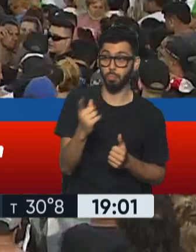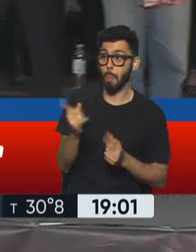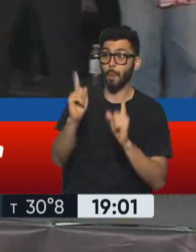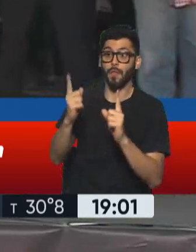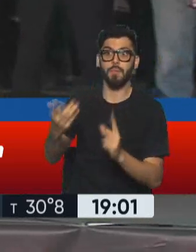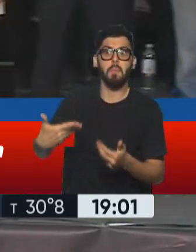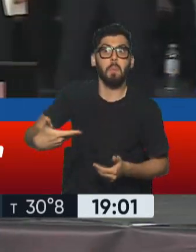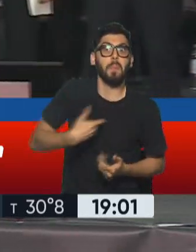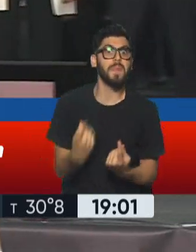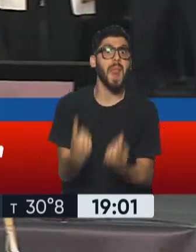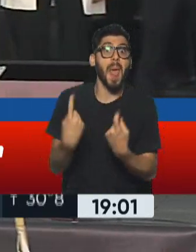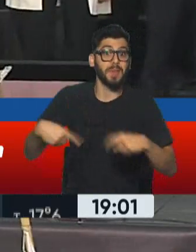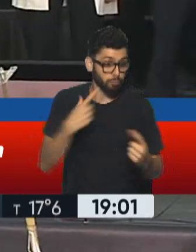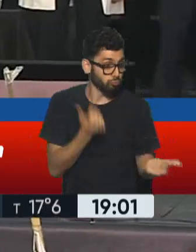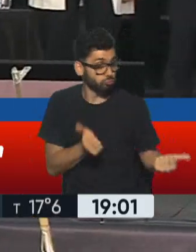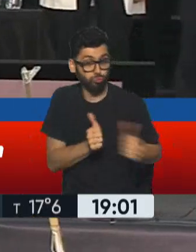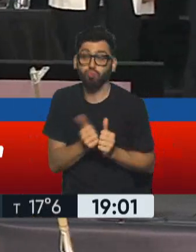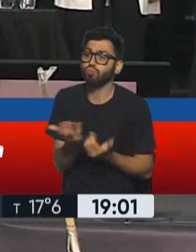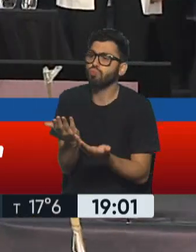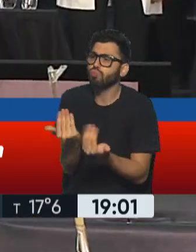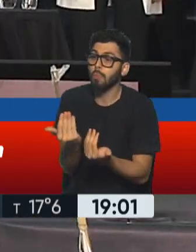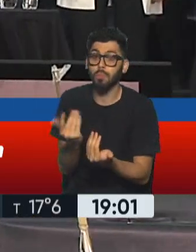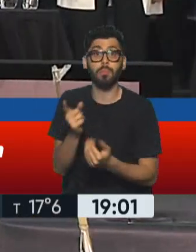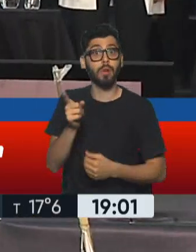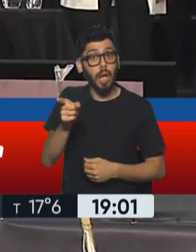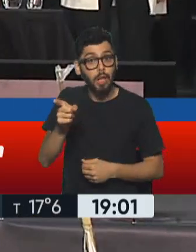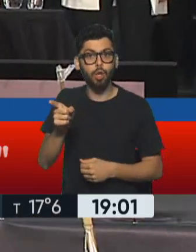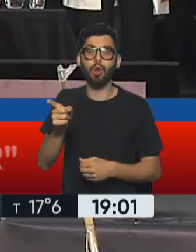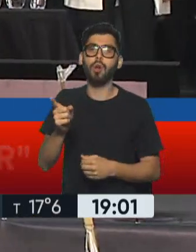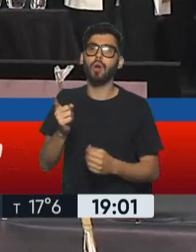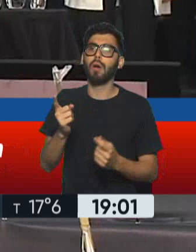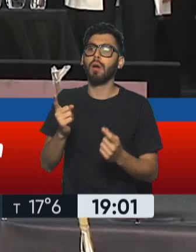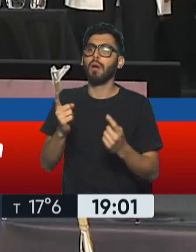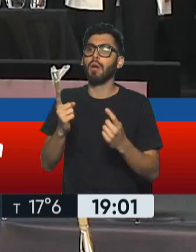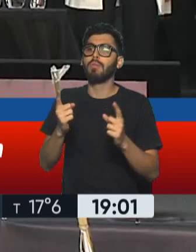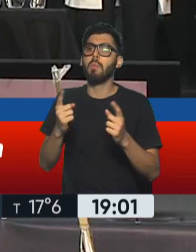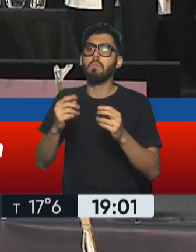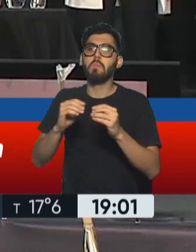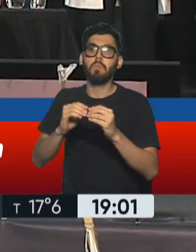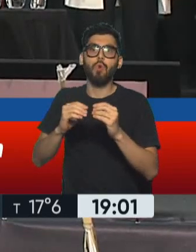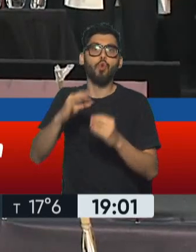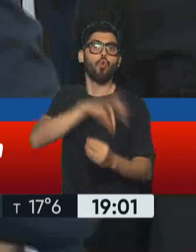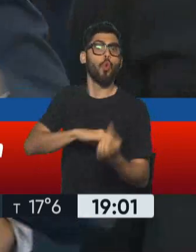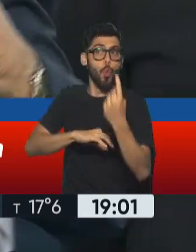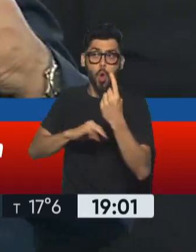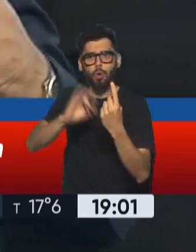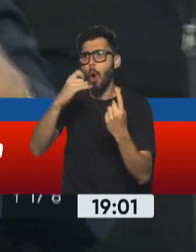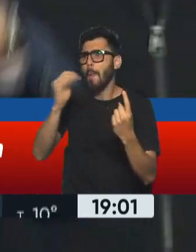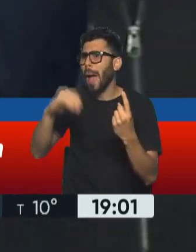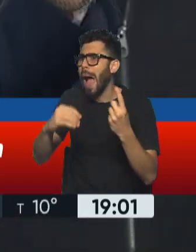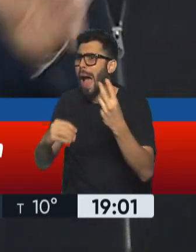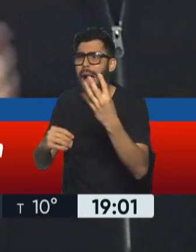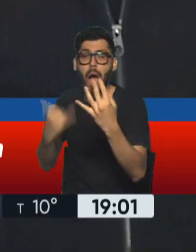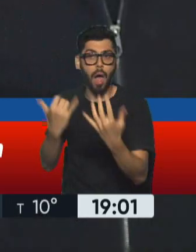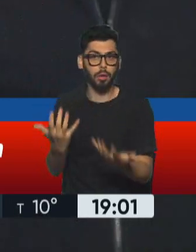como necesidades, que van mucho más allá de los temas salariales. Necesidades de